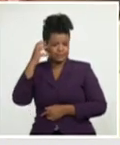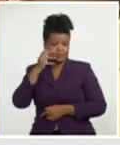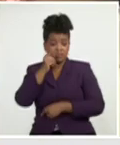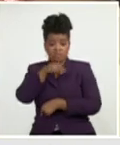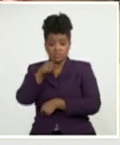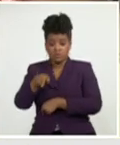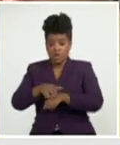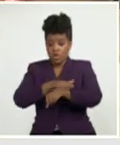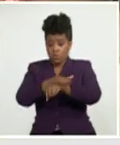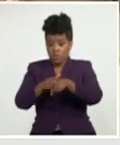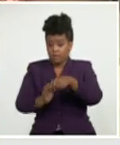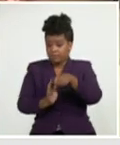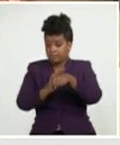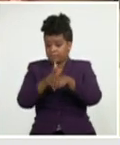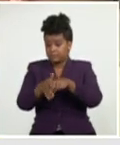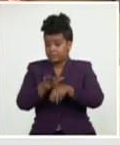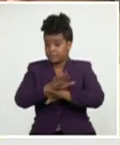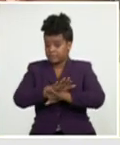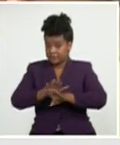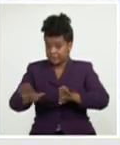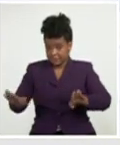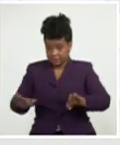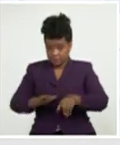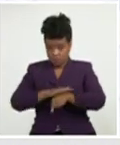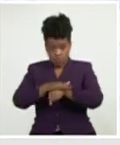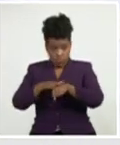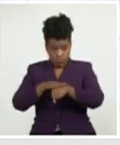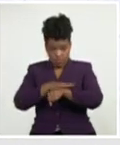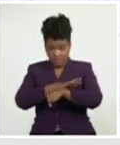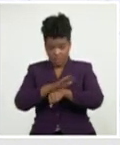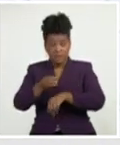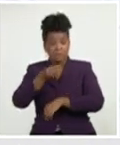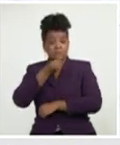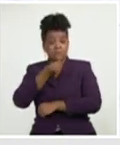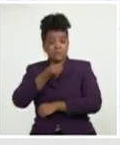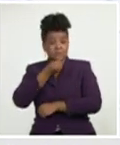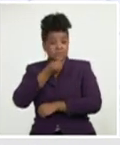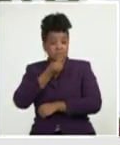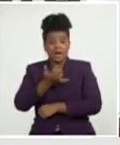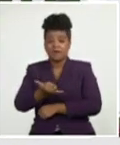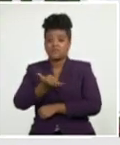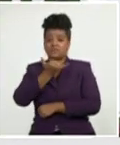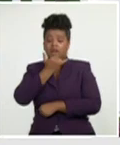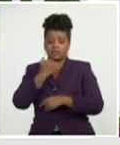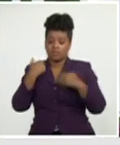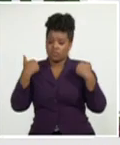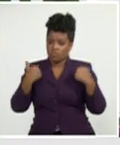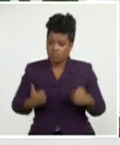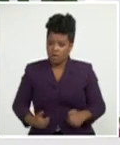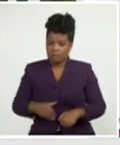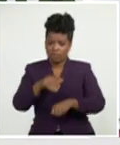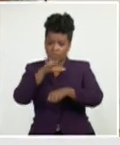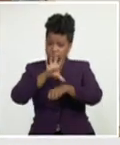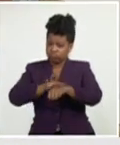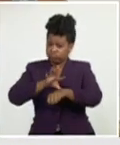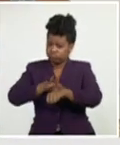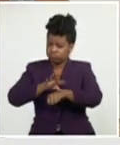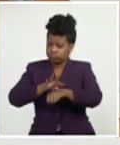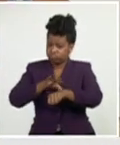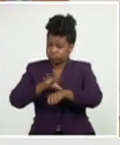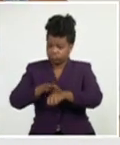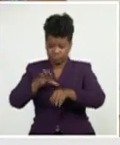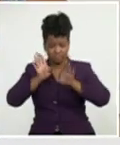pasó una enfermedad, que pudiera incluso tener secuelas de esa enfermedad, que podría tener comprometido su sistema inmune